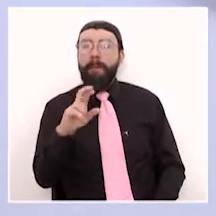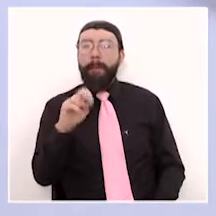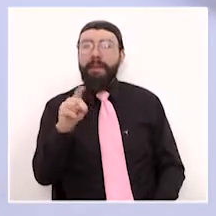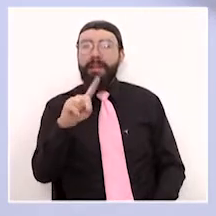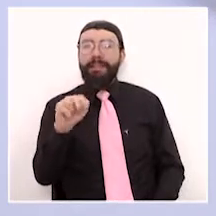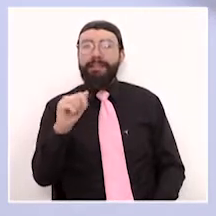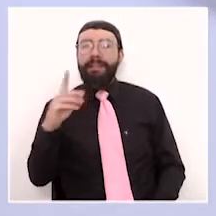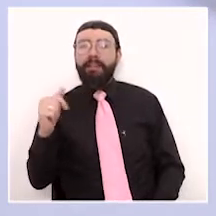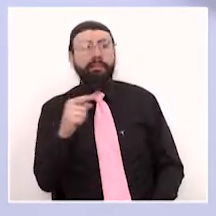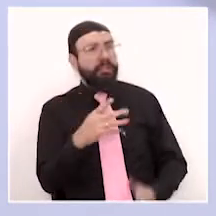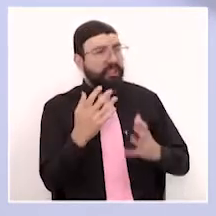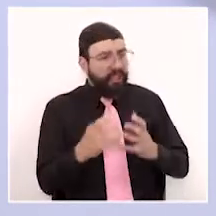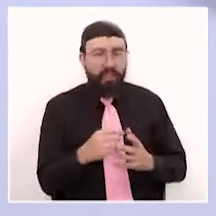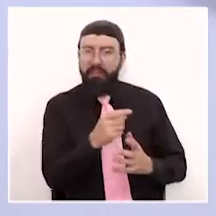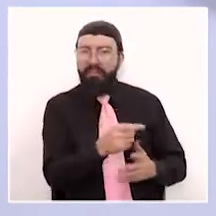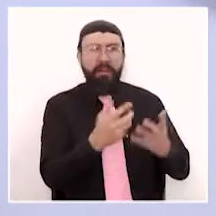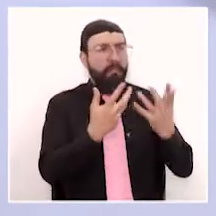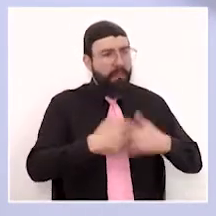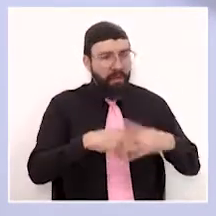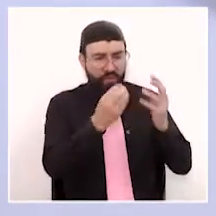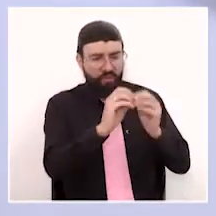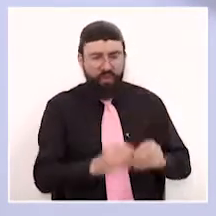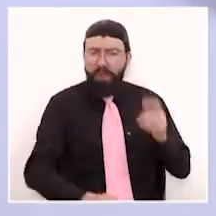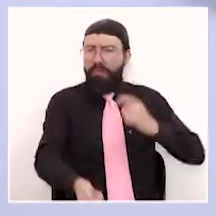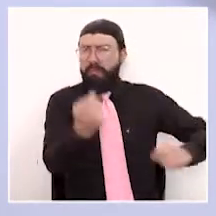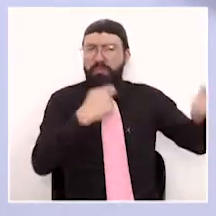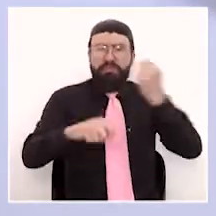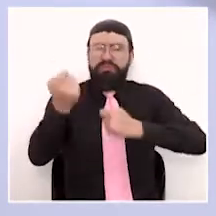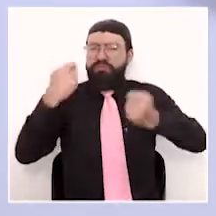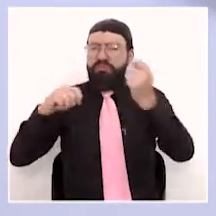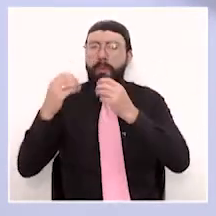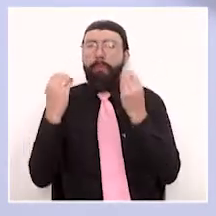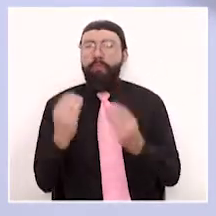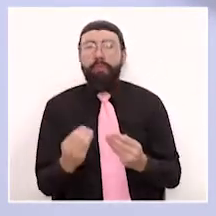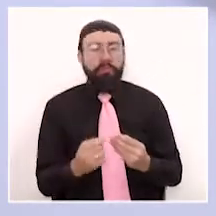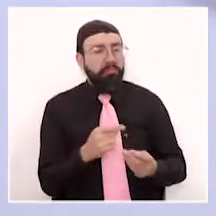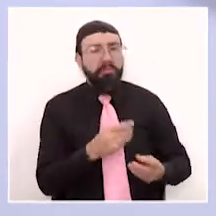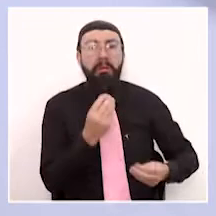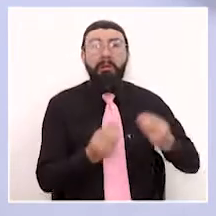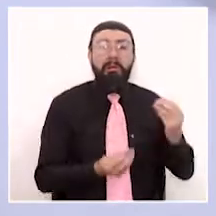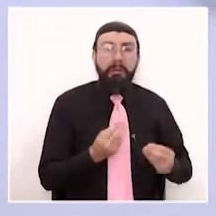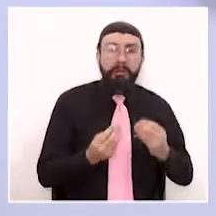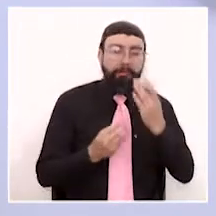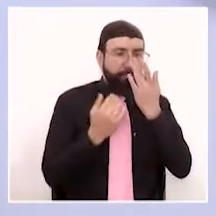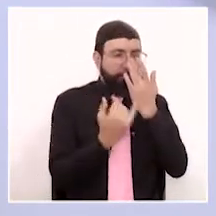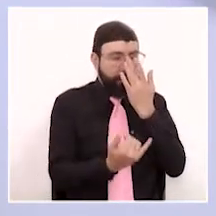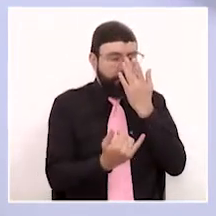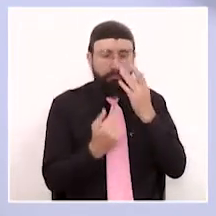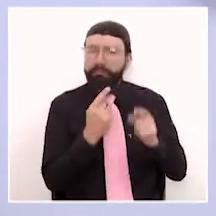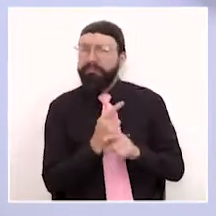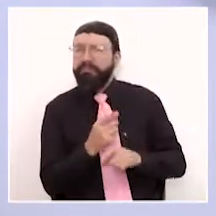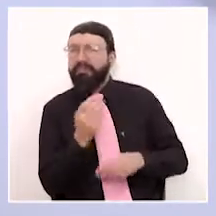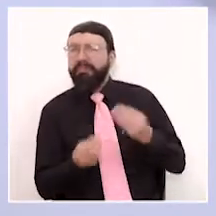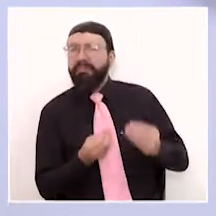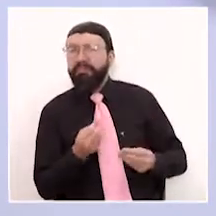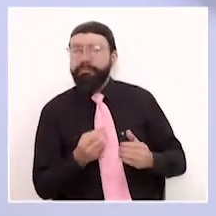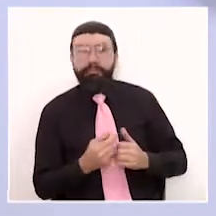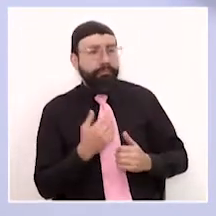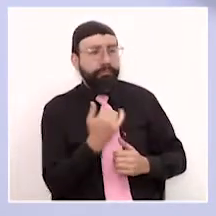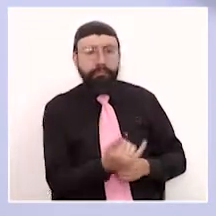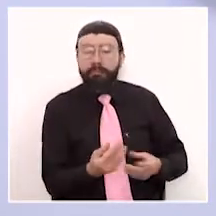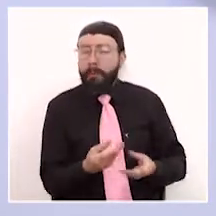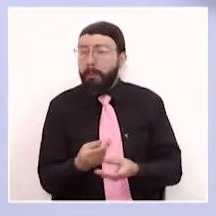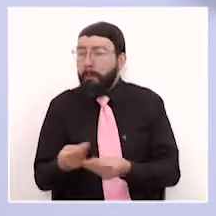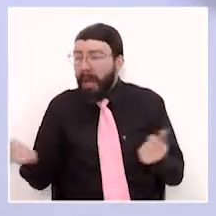en cantidades industriales. Y lo que nosotros hicimos fue que, pues, lo que básicamente fue que lo acabamos con